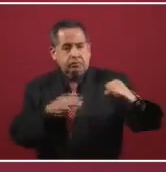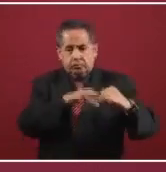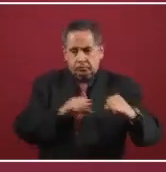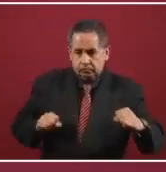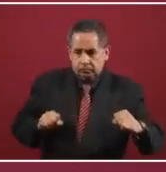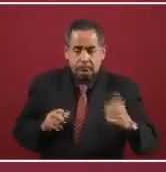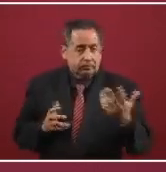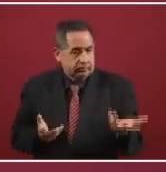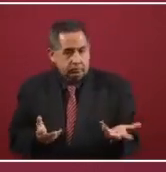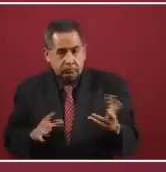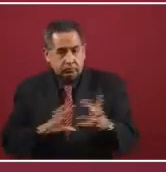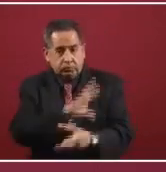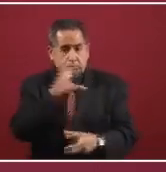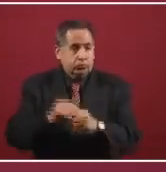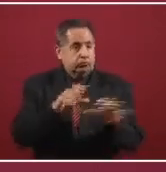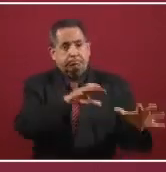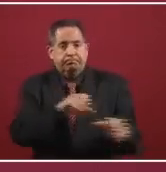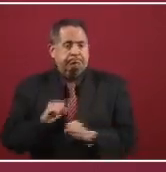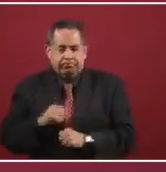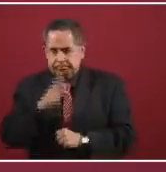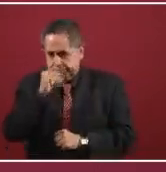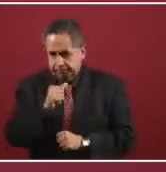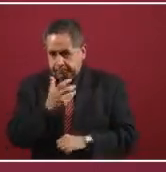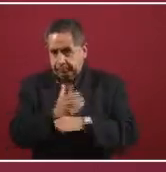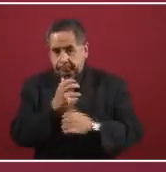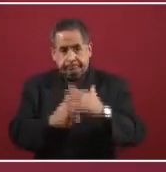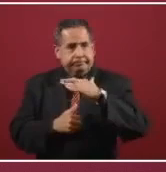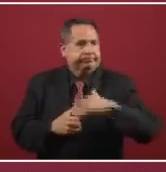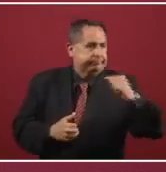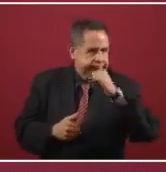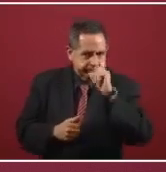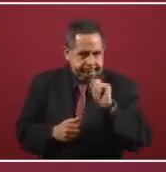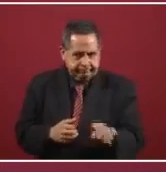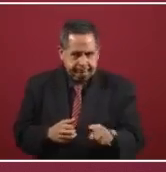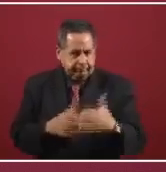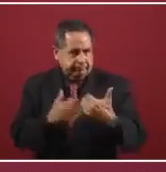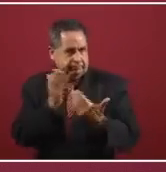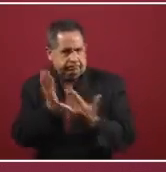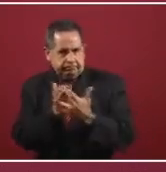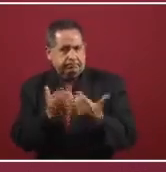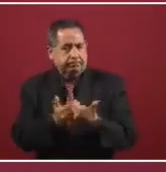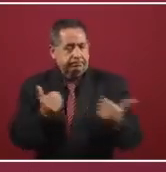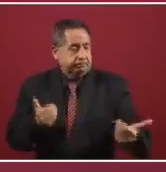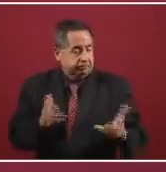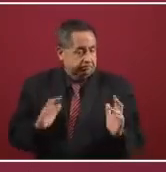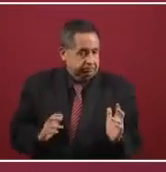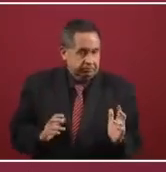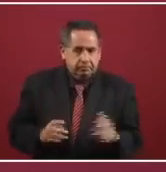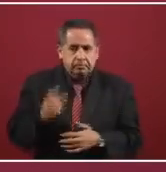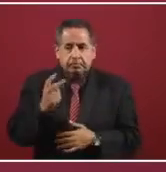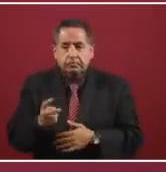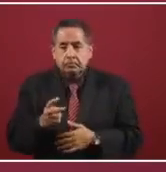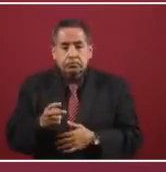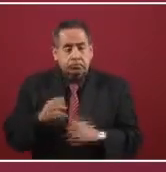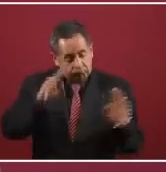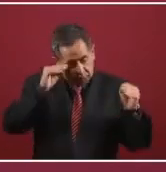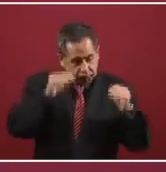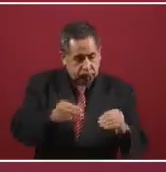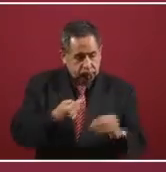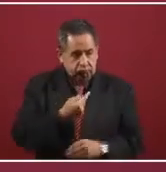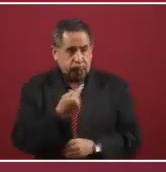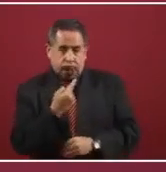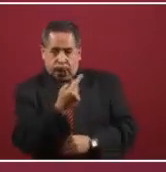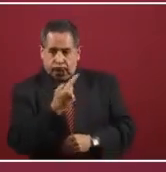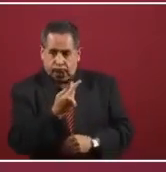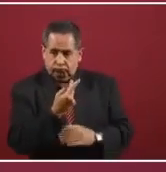México no se va a poder quedar con todos, pero Estados Unidos tampoco. Caso contrario, si se deja eso sin que se trabaje en un grupo